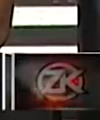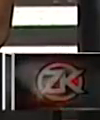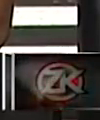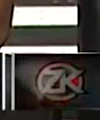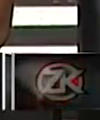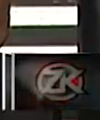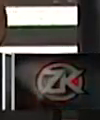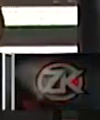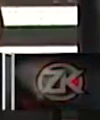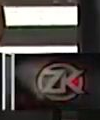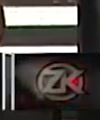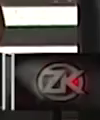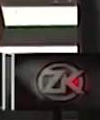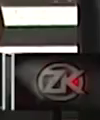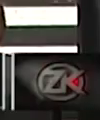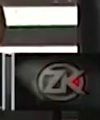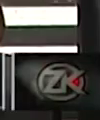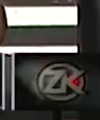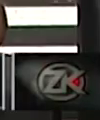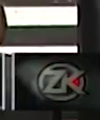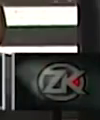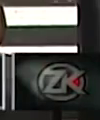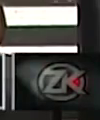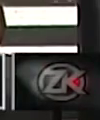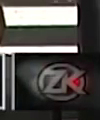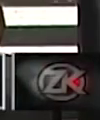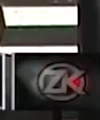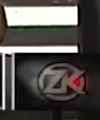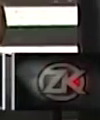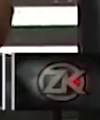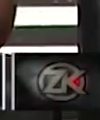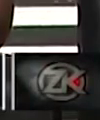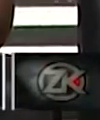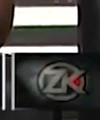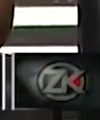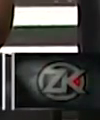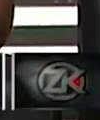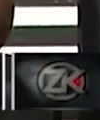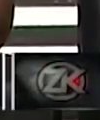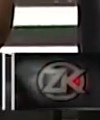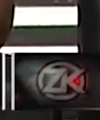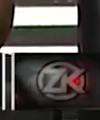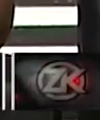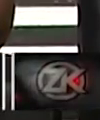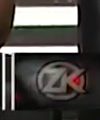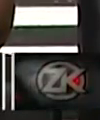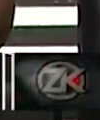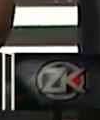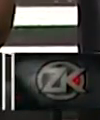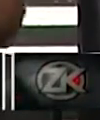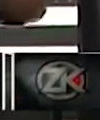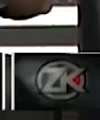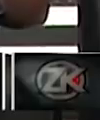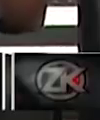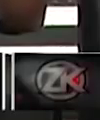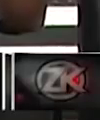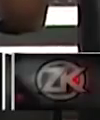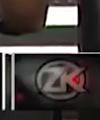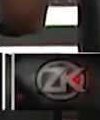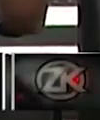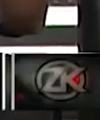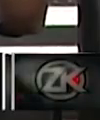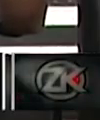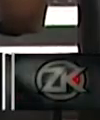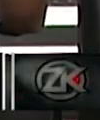pasado, digamos, dos fake news esta semana. Por ejemplo, el primer fake news de la semana, que supuestamente